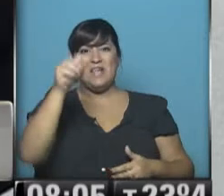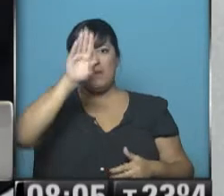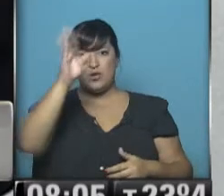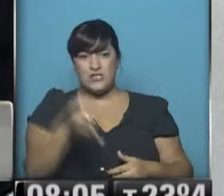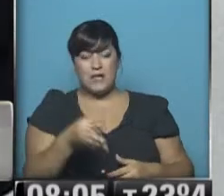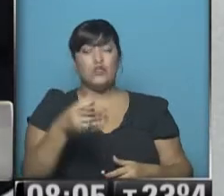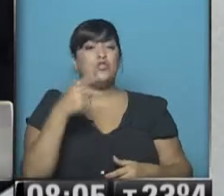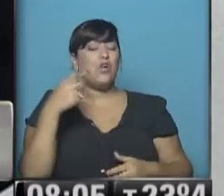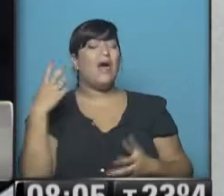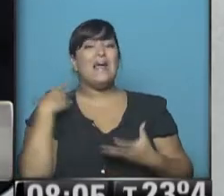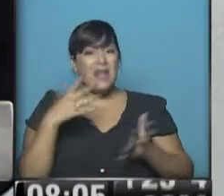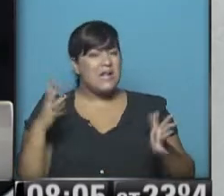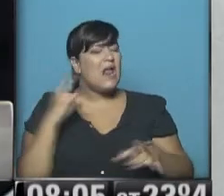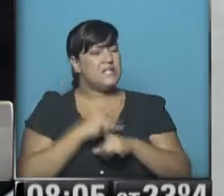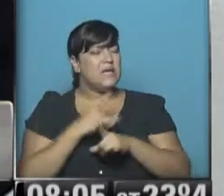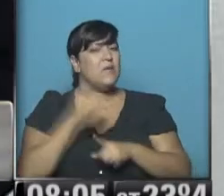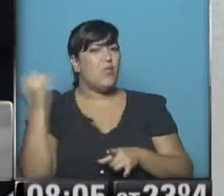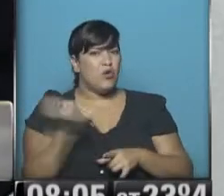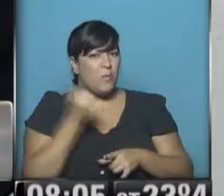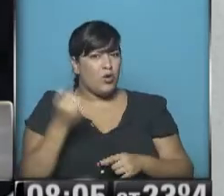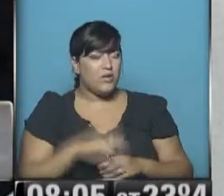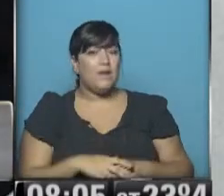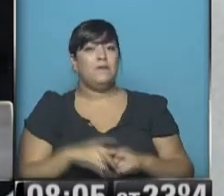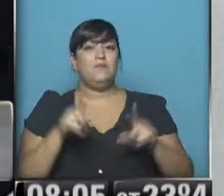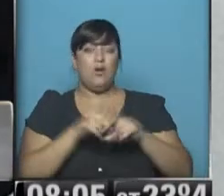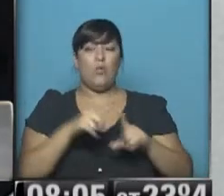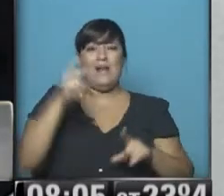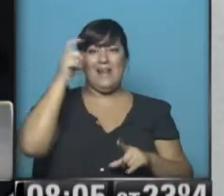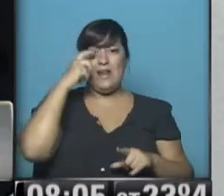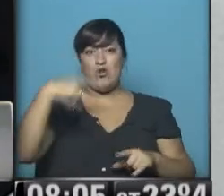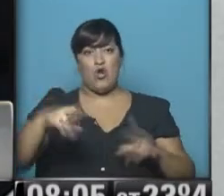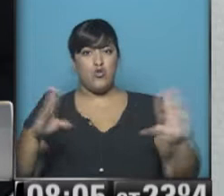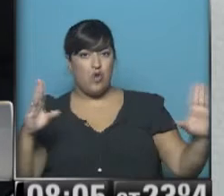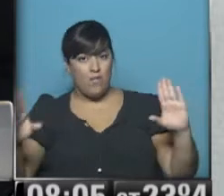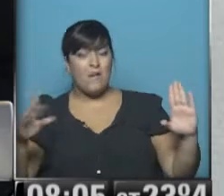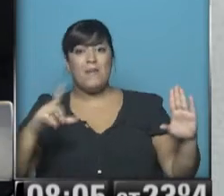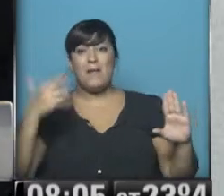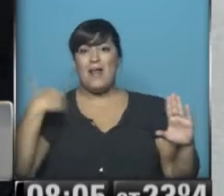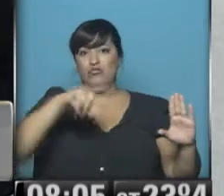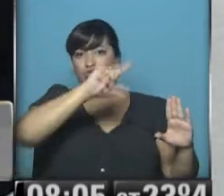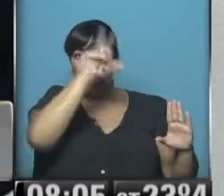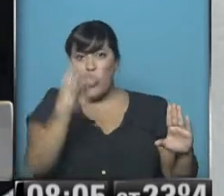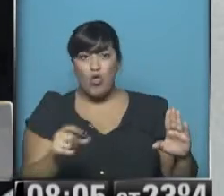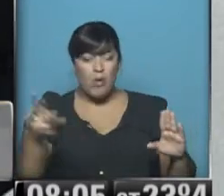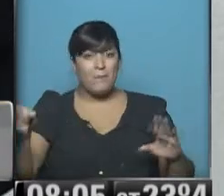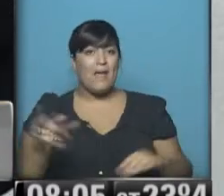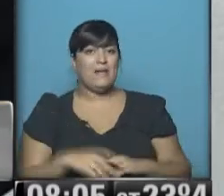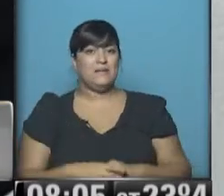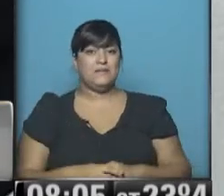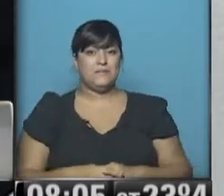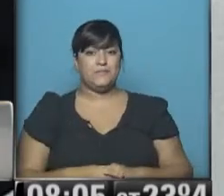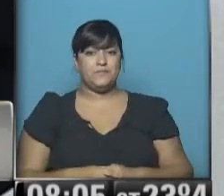eso es muy importante observar es decir la tendencia enero noviembre ha sido para todo el país por el muestreo que toma